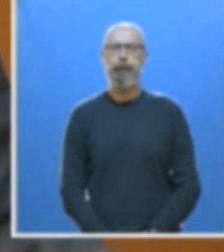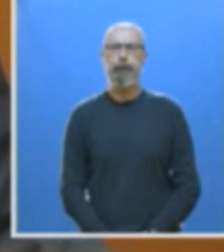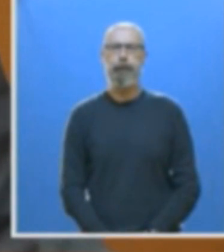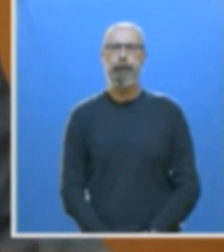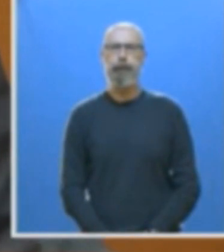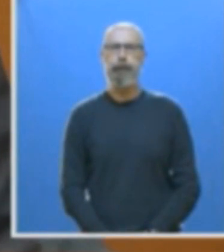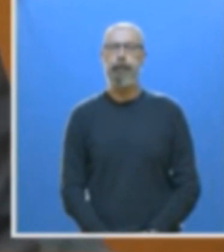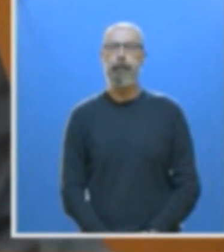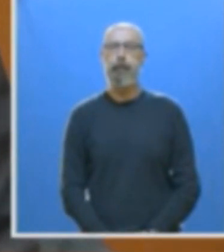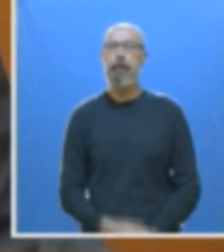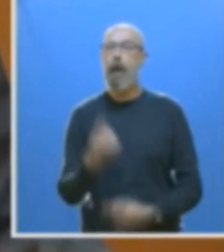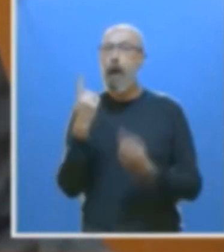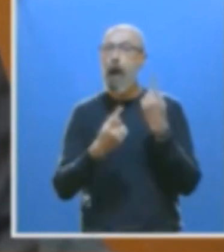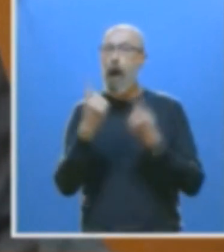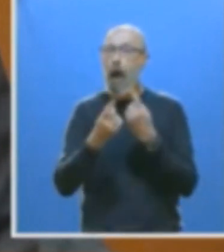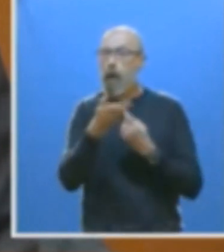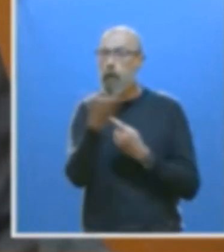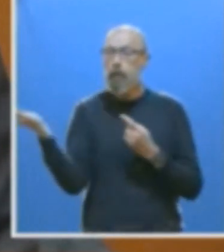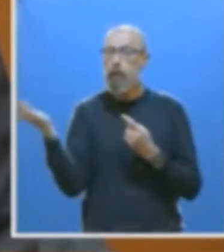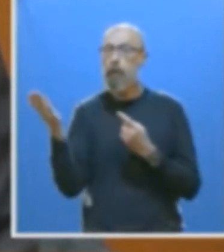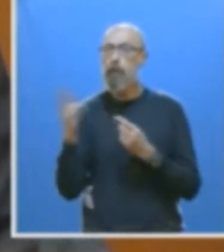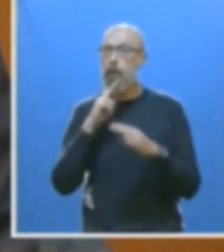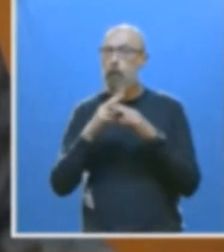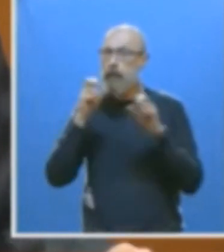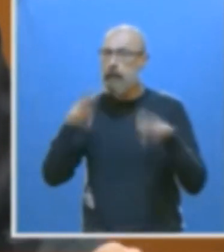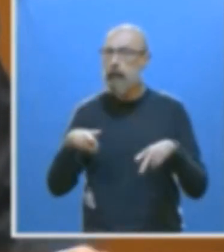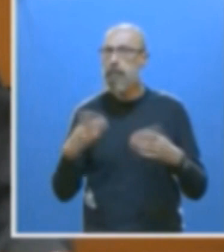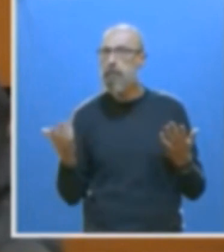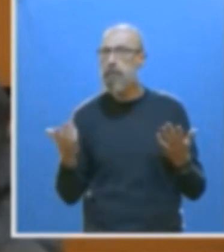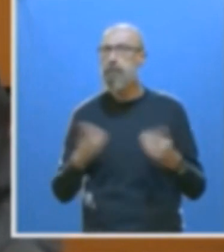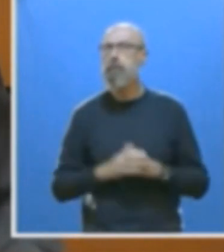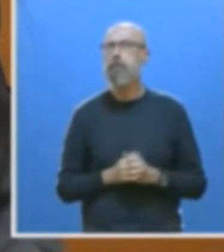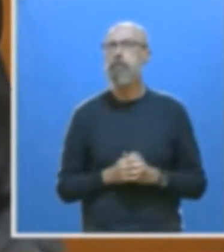¿Hay algún procurador o procuradora que no haya sido nombrado?